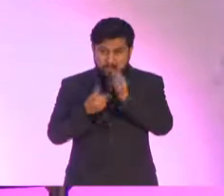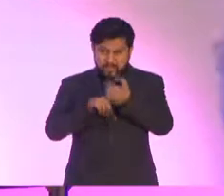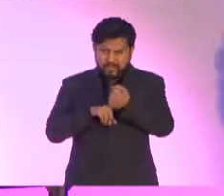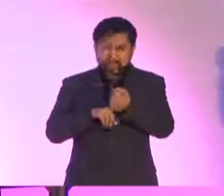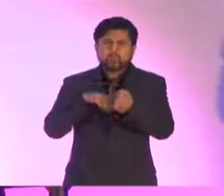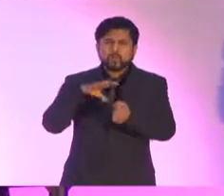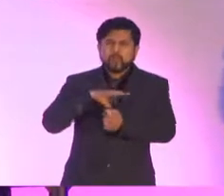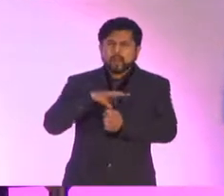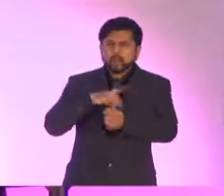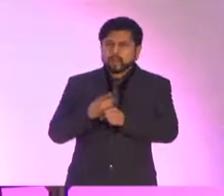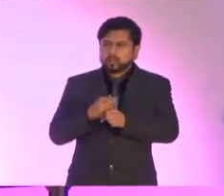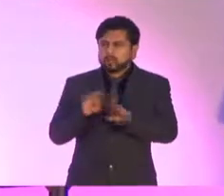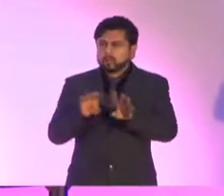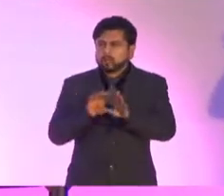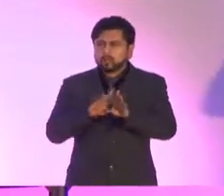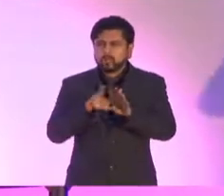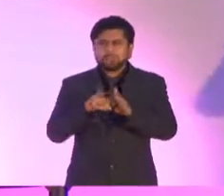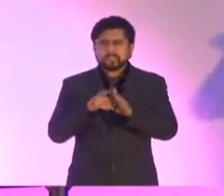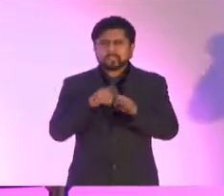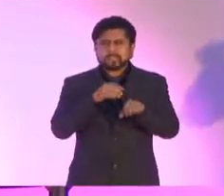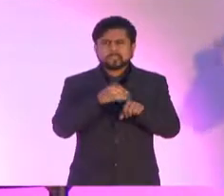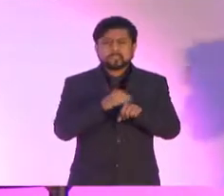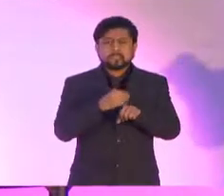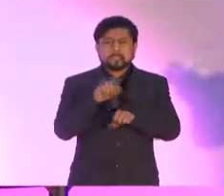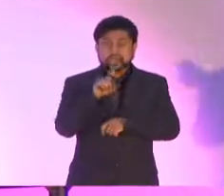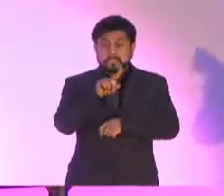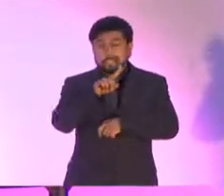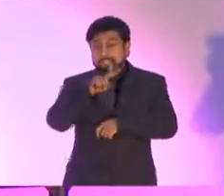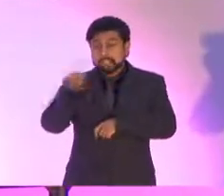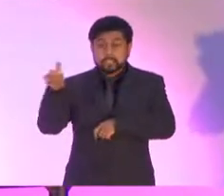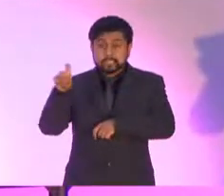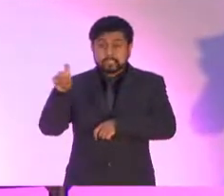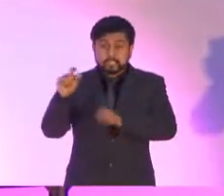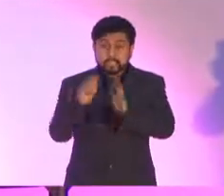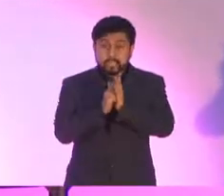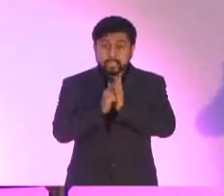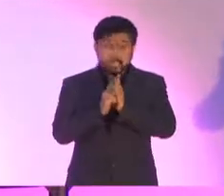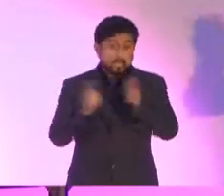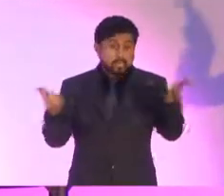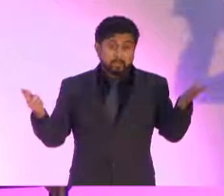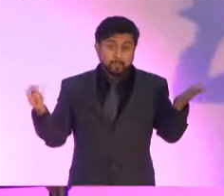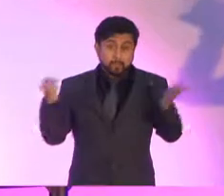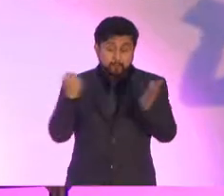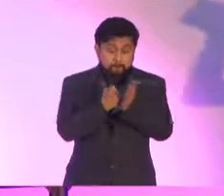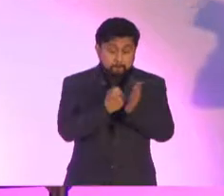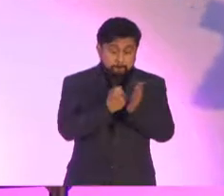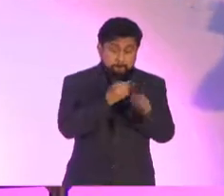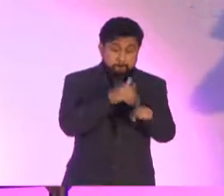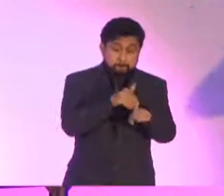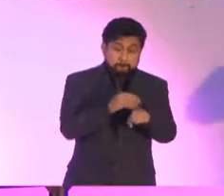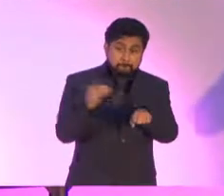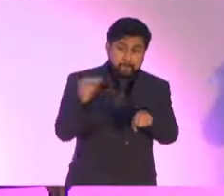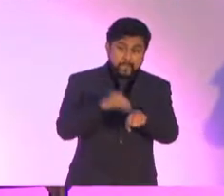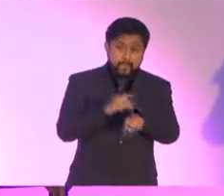libro viene foliado, únicamente van a ser 100 ejemplares que vienen foliados y es una edición especial,